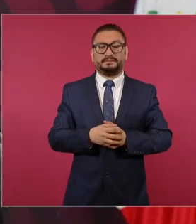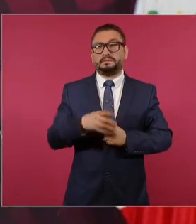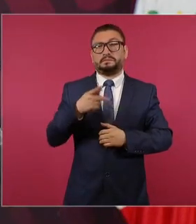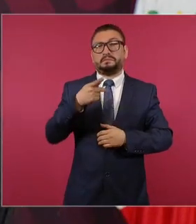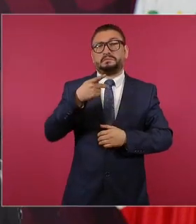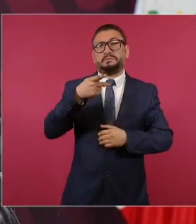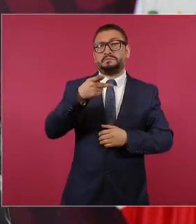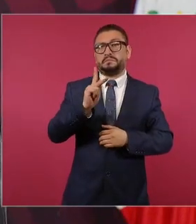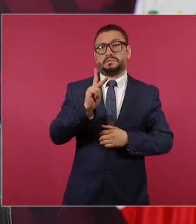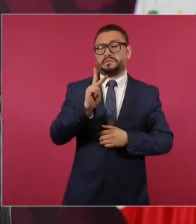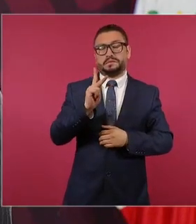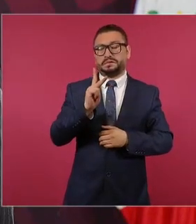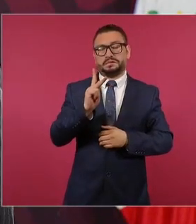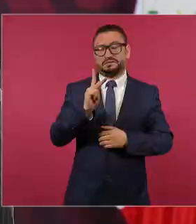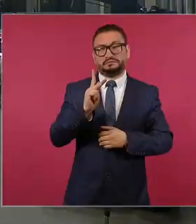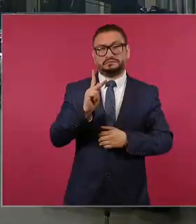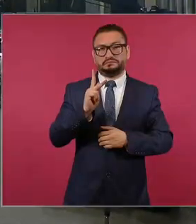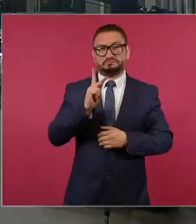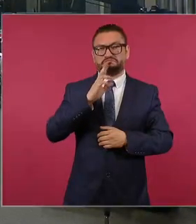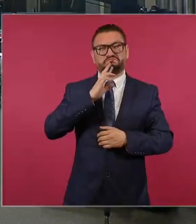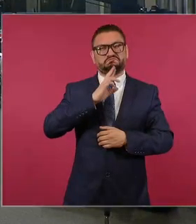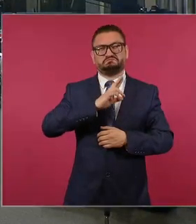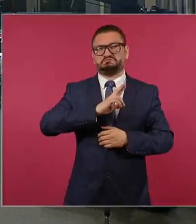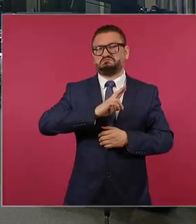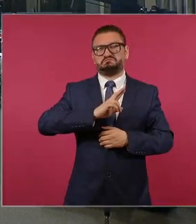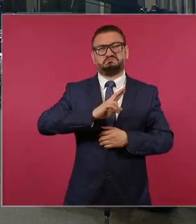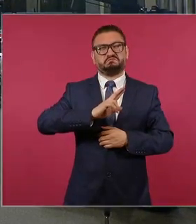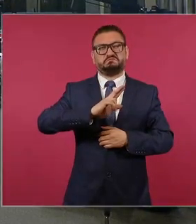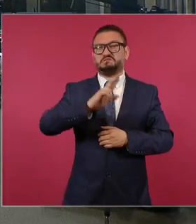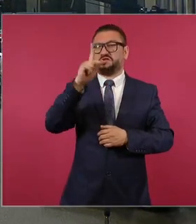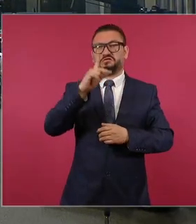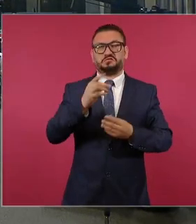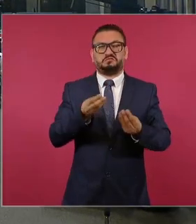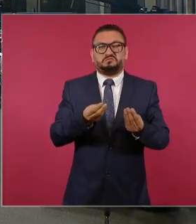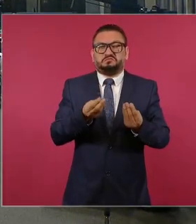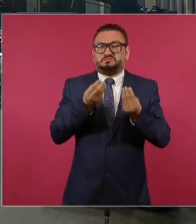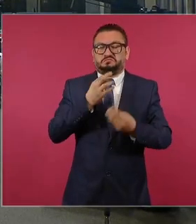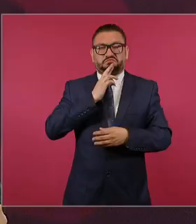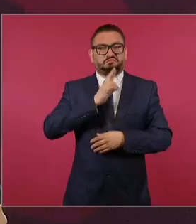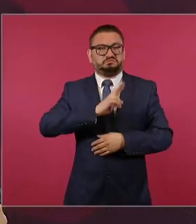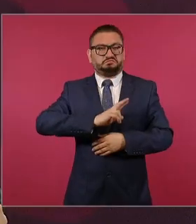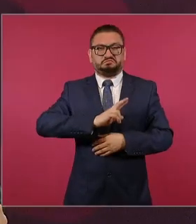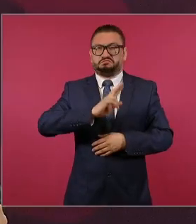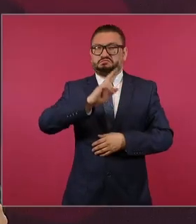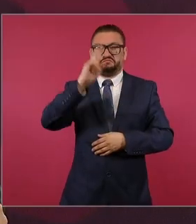es mejor, mucho mejor, y